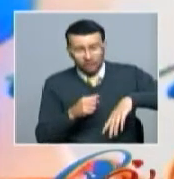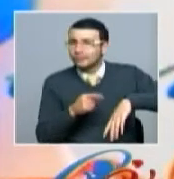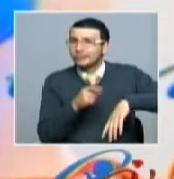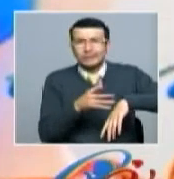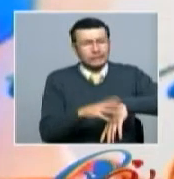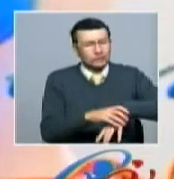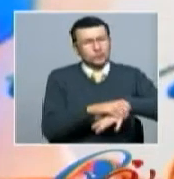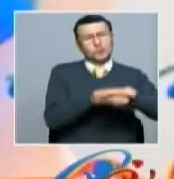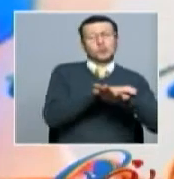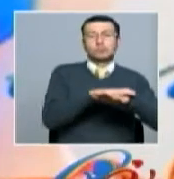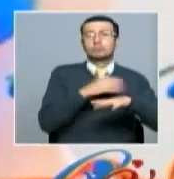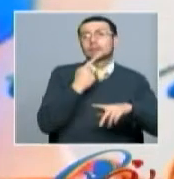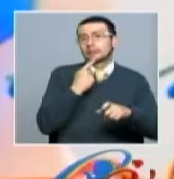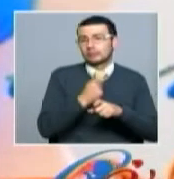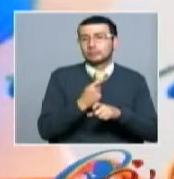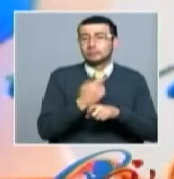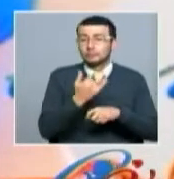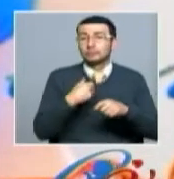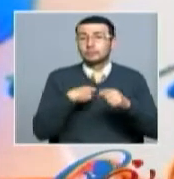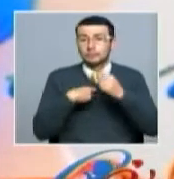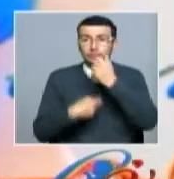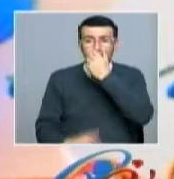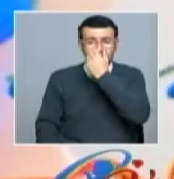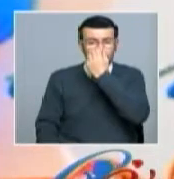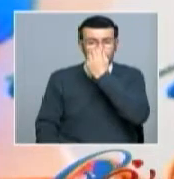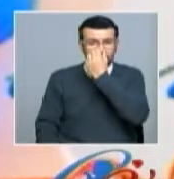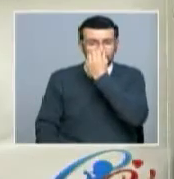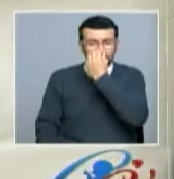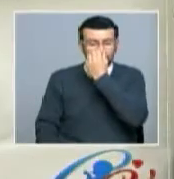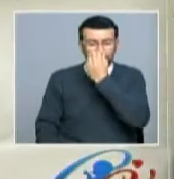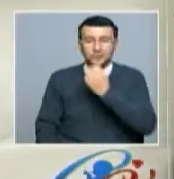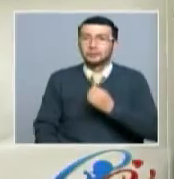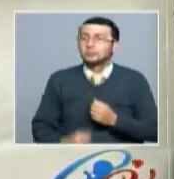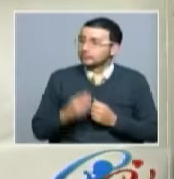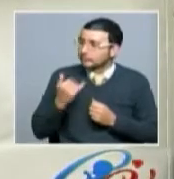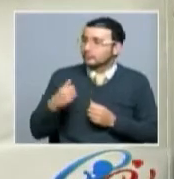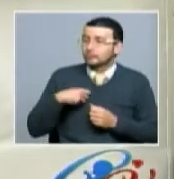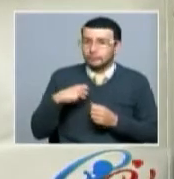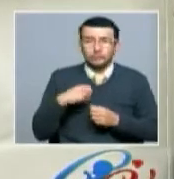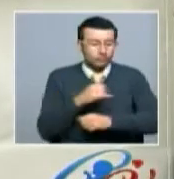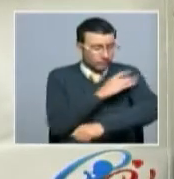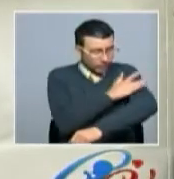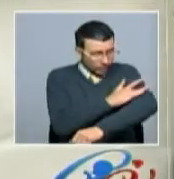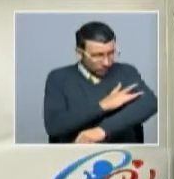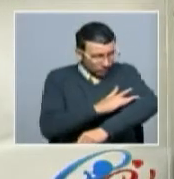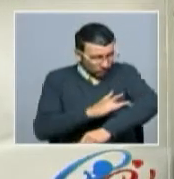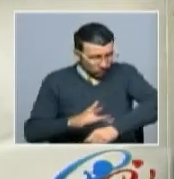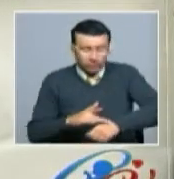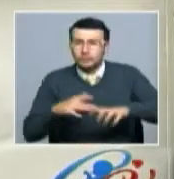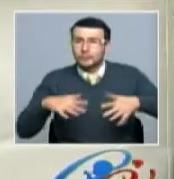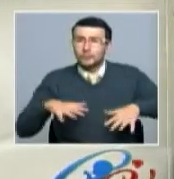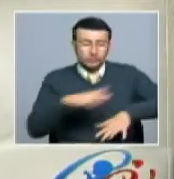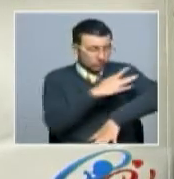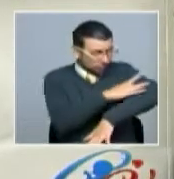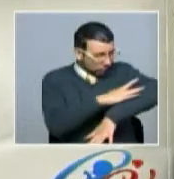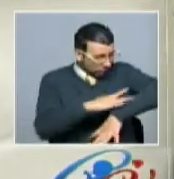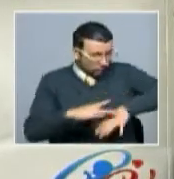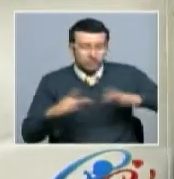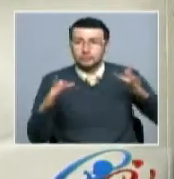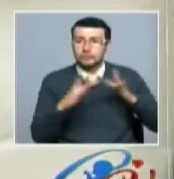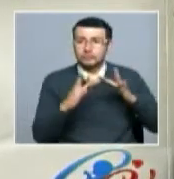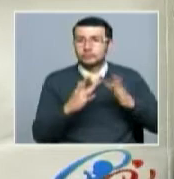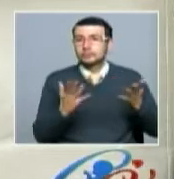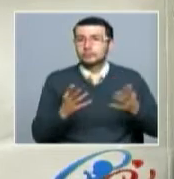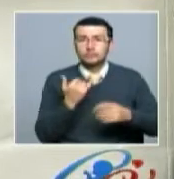anterior, que da la mano caída. ¿Ya por otro nervio? Por la rama posterior del radial. Ajá. La rama posterior del nervio radial. Esa